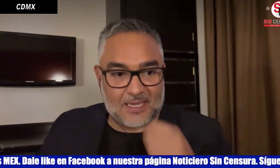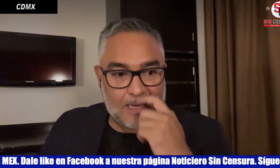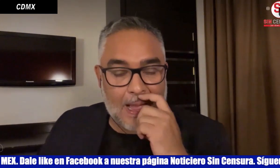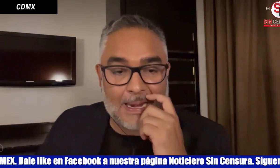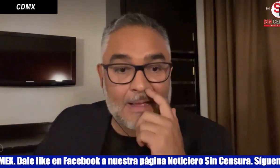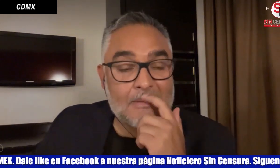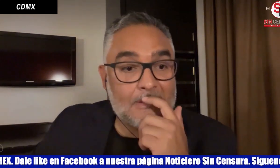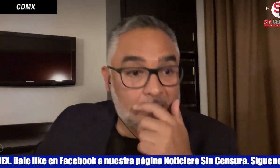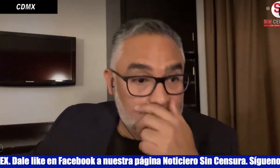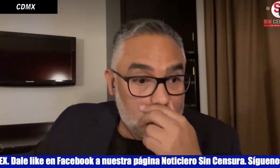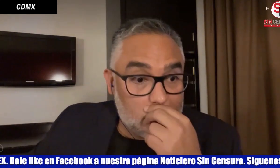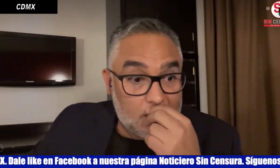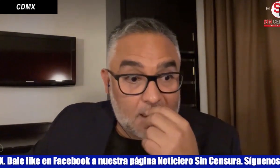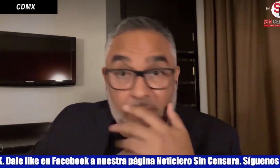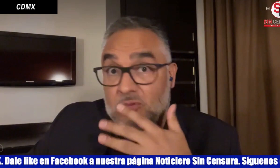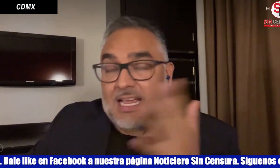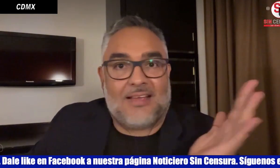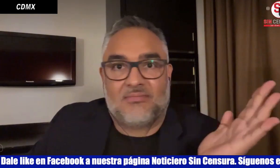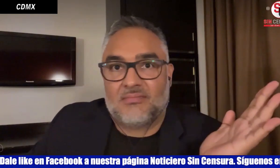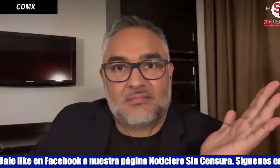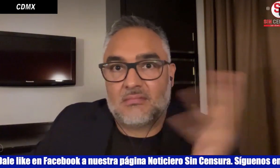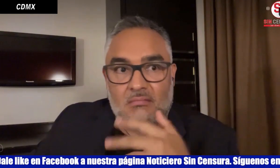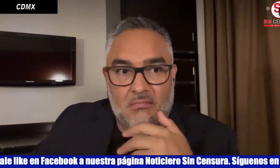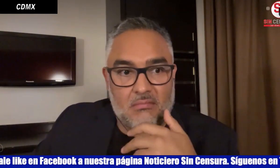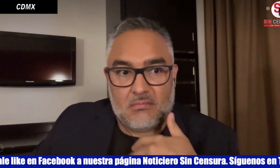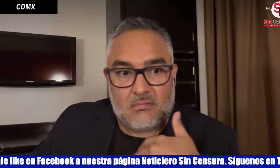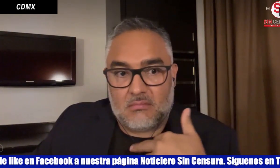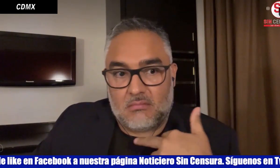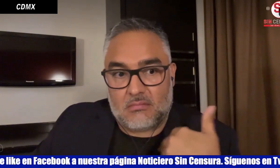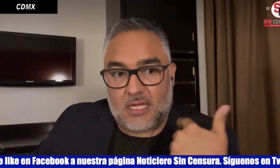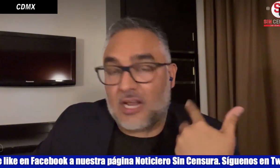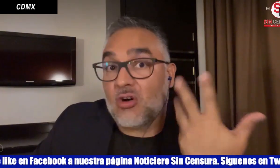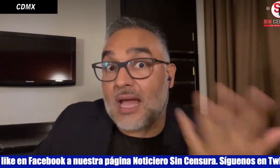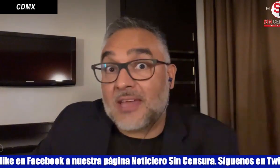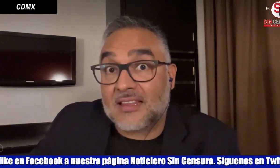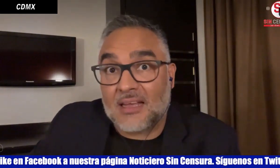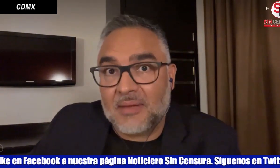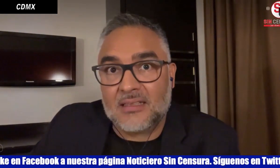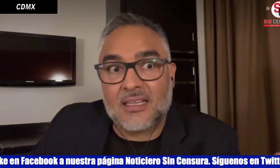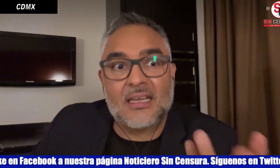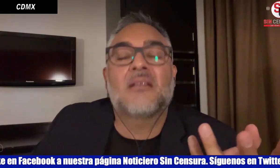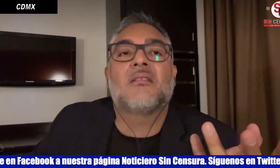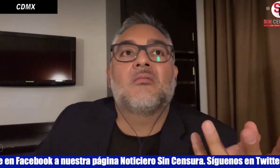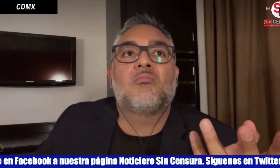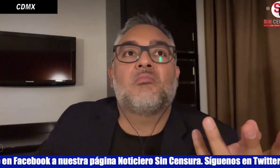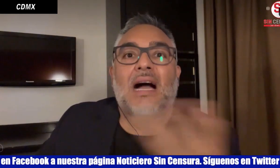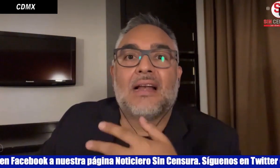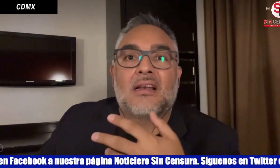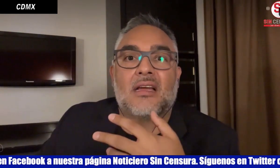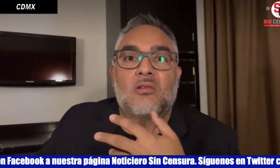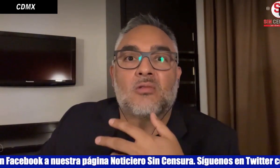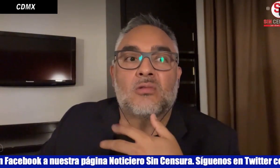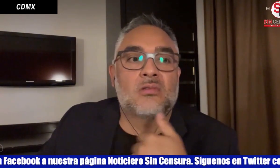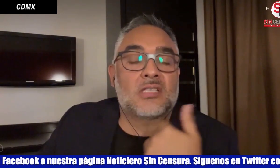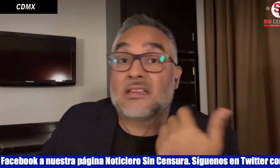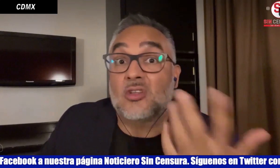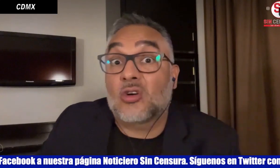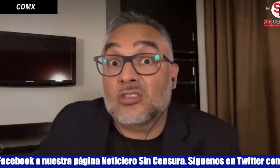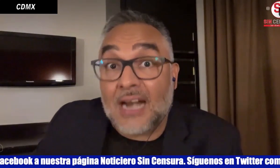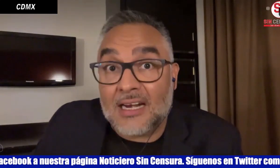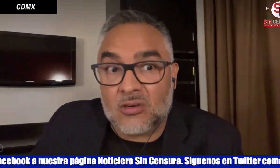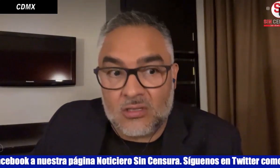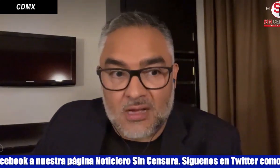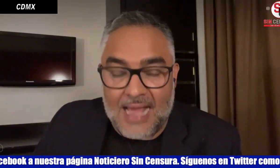política mexicana que pues ya creo que abiertamente van en un